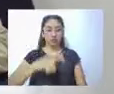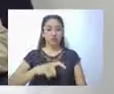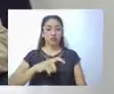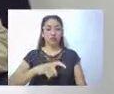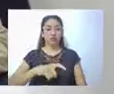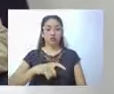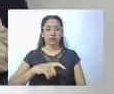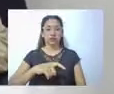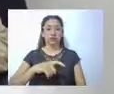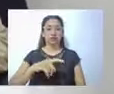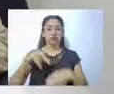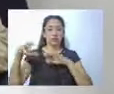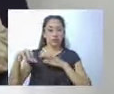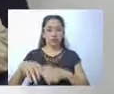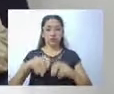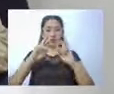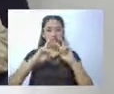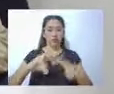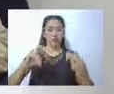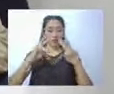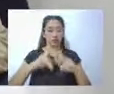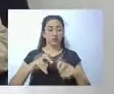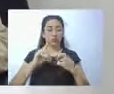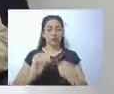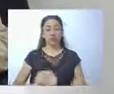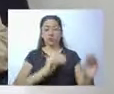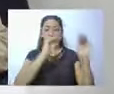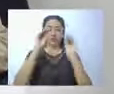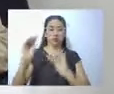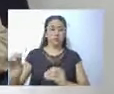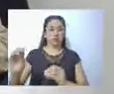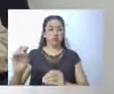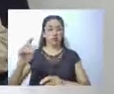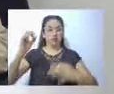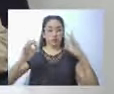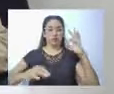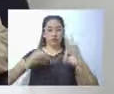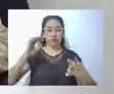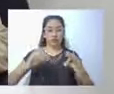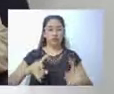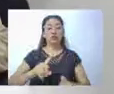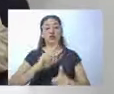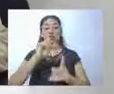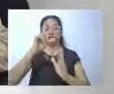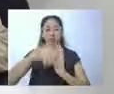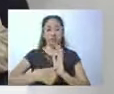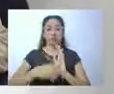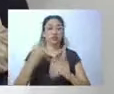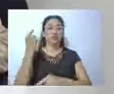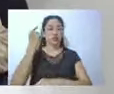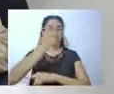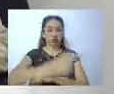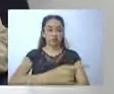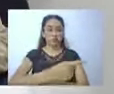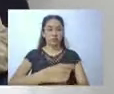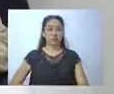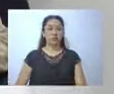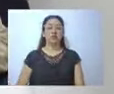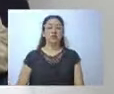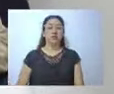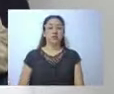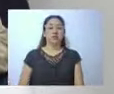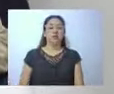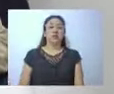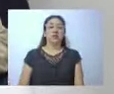la investigación, derivar asuntos legales y luego de eso hacer la denuncia que corresponde. Eso sería un